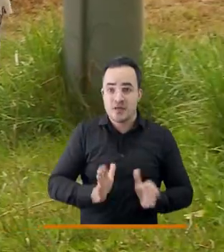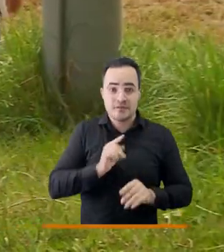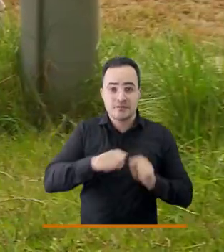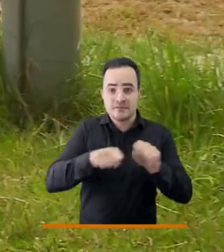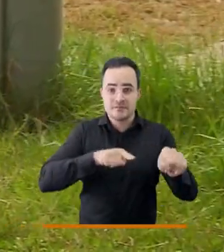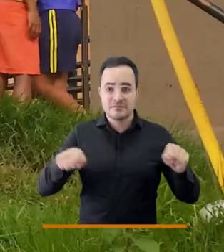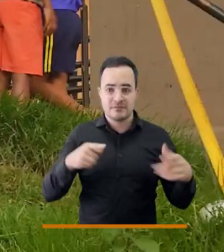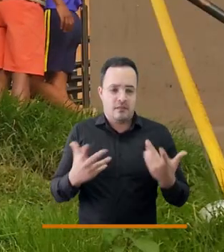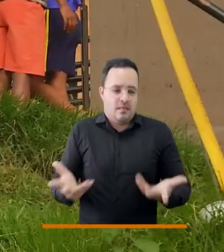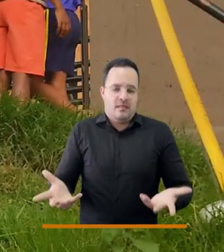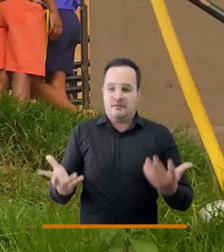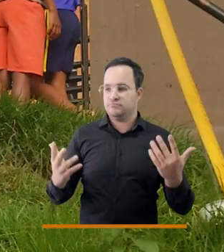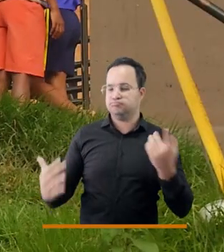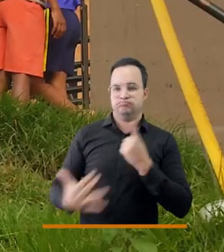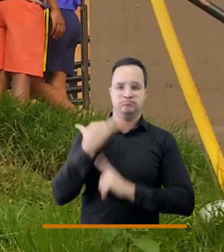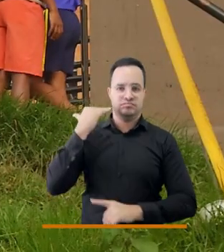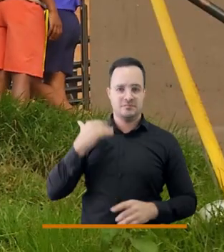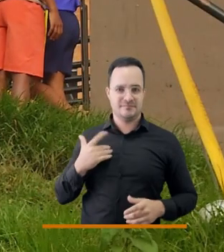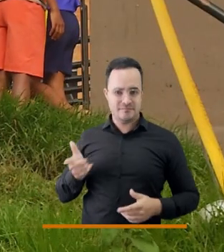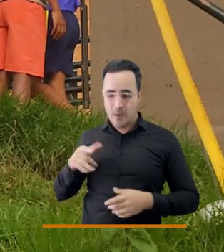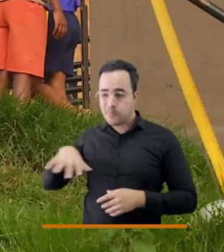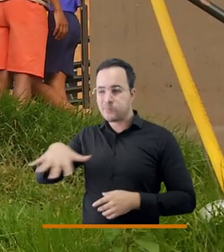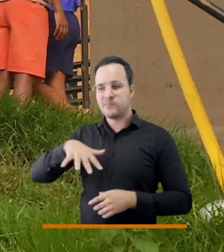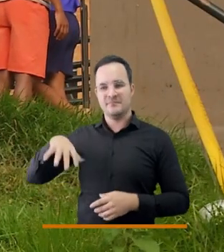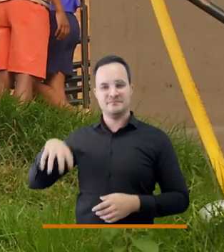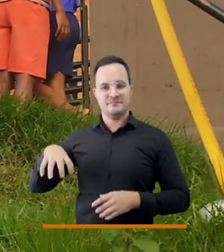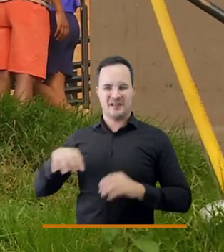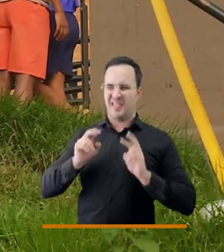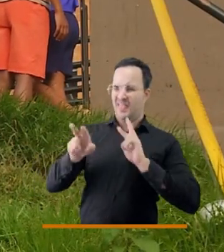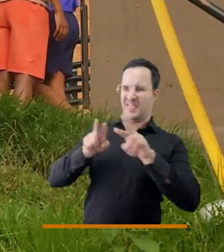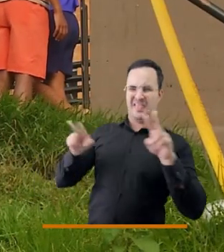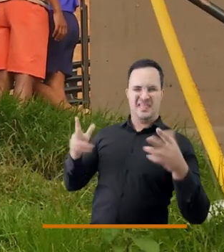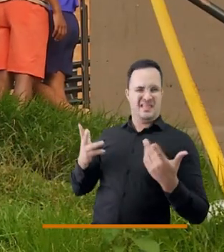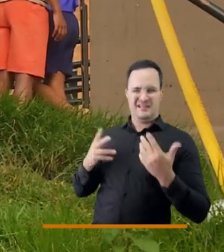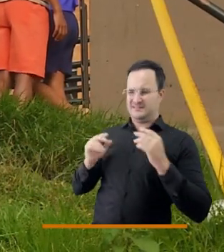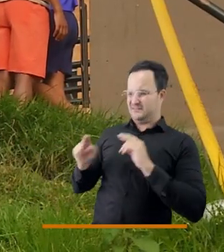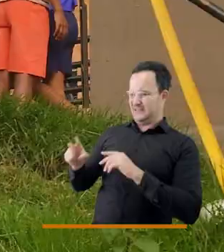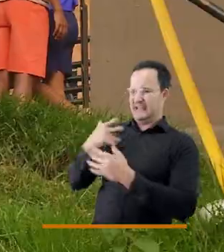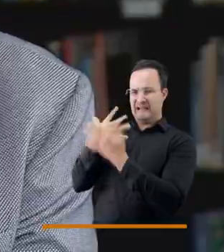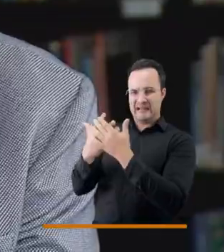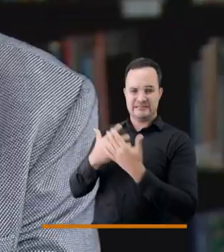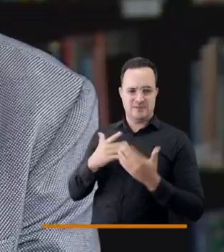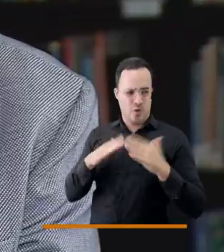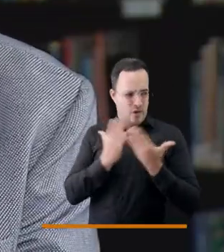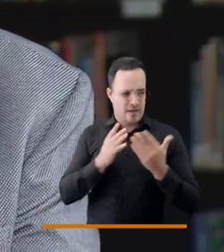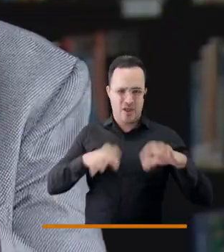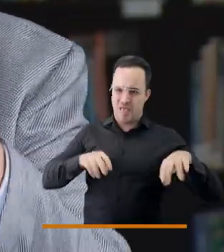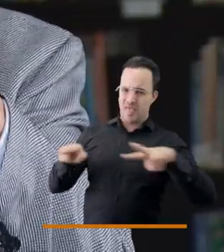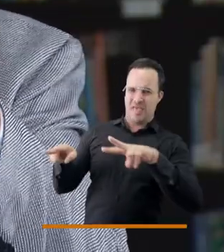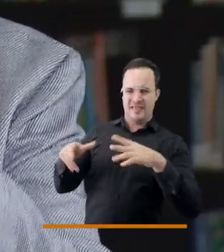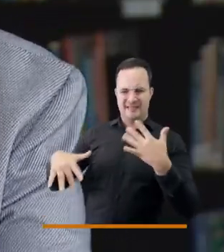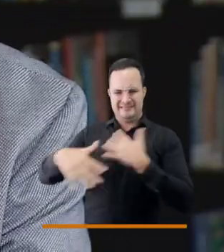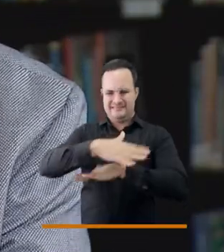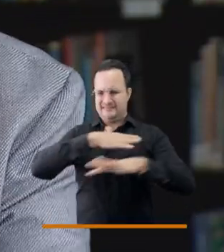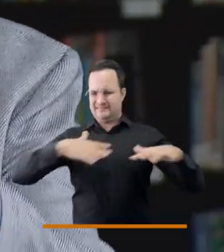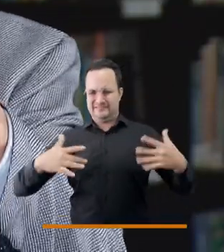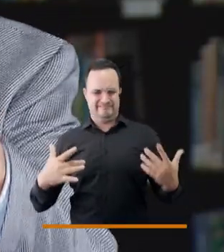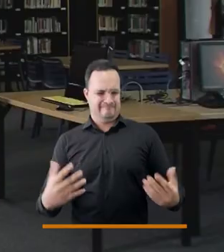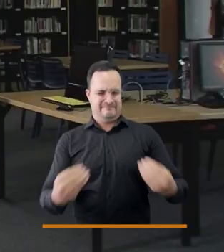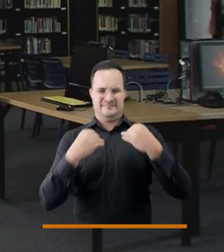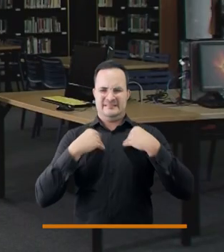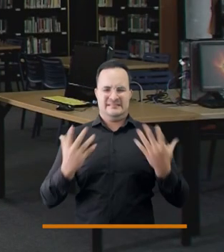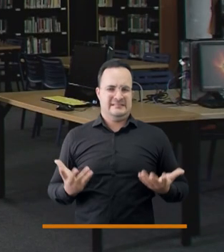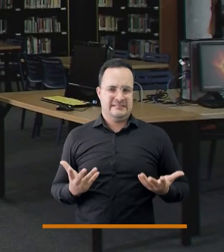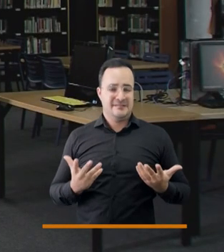sacrifica la existencia de dos colegios. Se afecta el paisaje. Todos estos impactos ambientales, por ley, hay